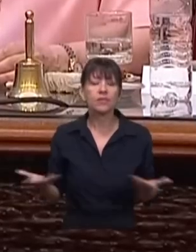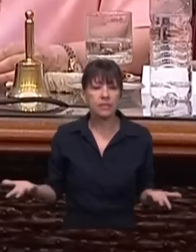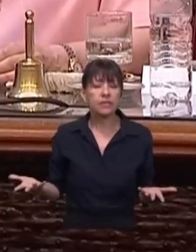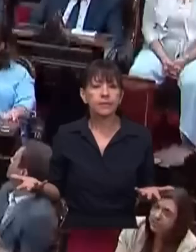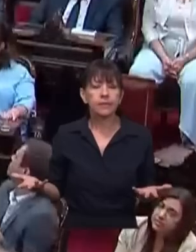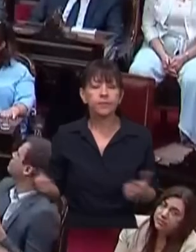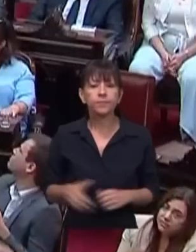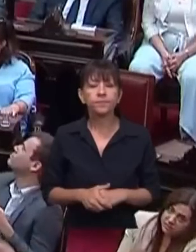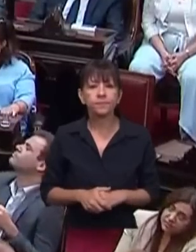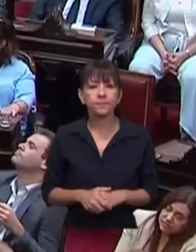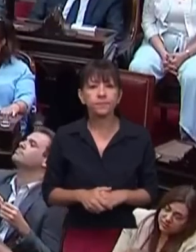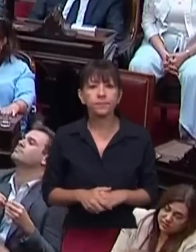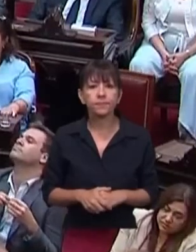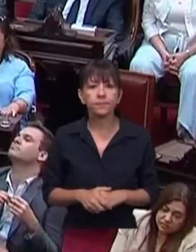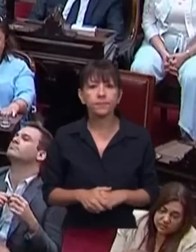lamentablemente,